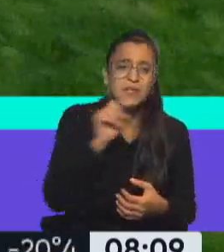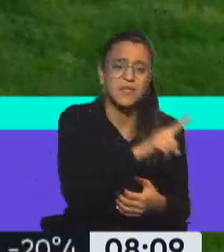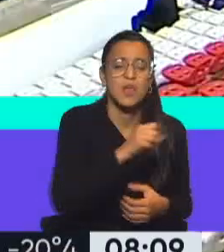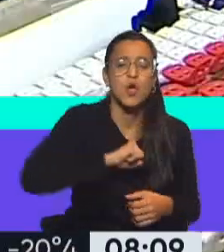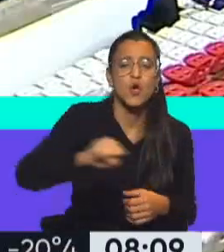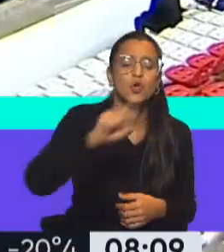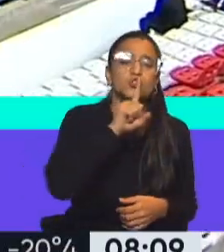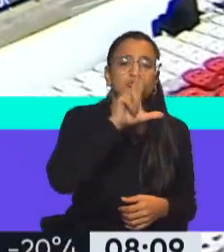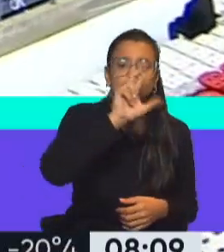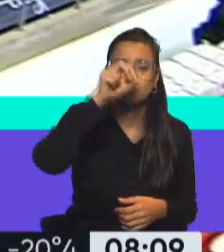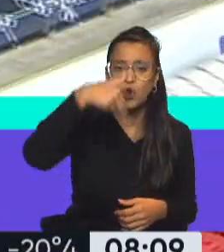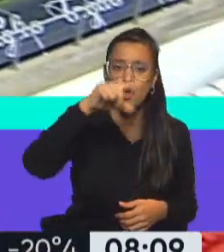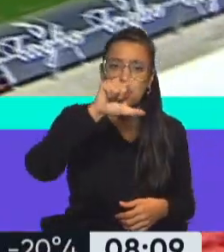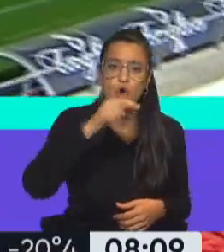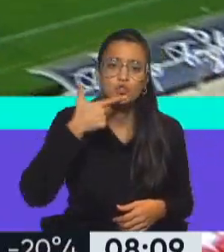Carolina Troncoso.